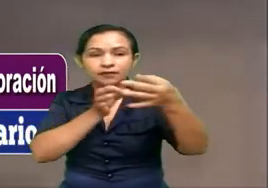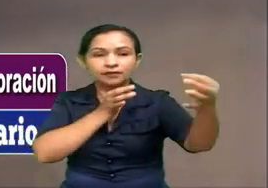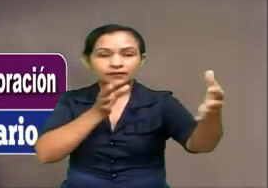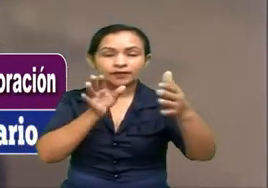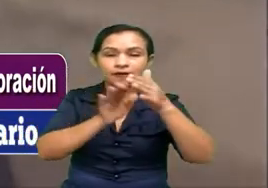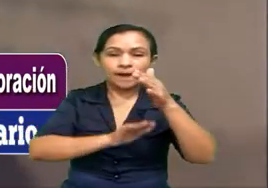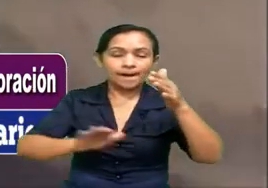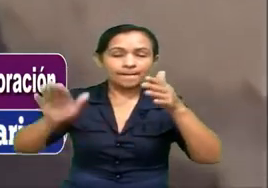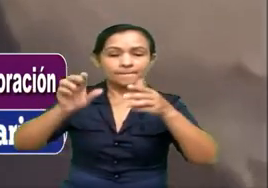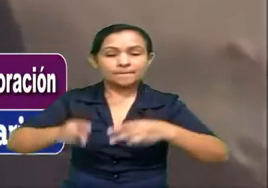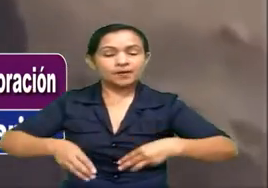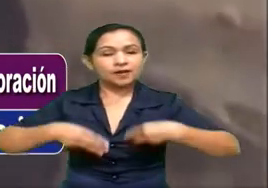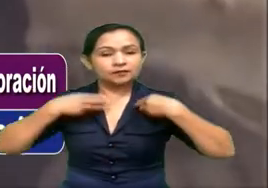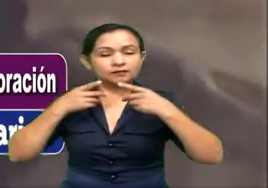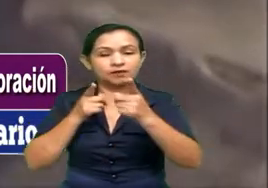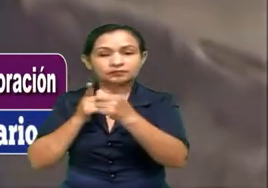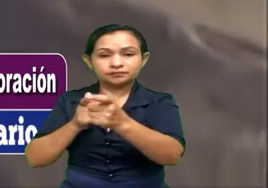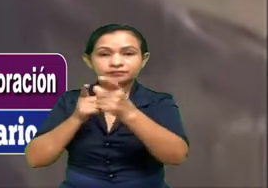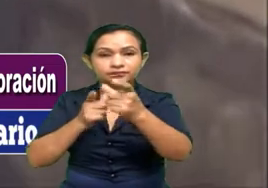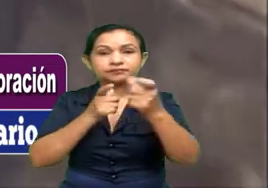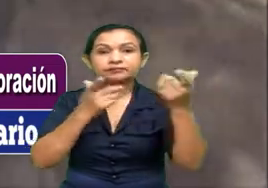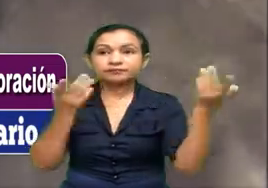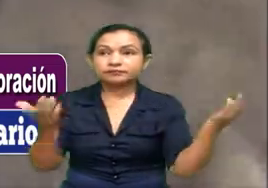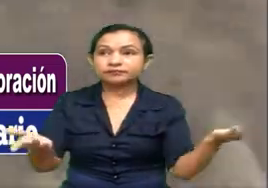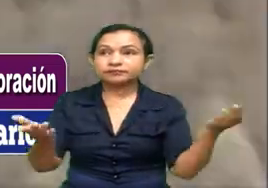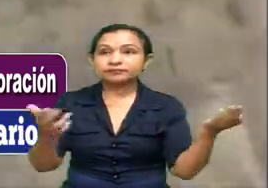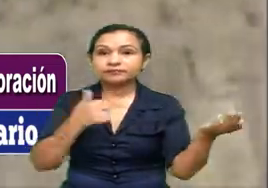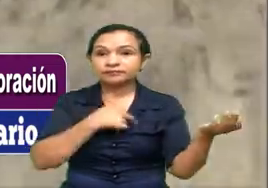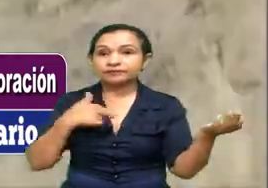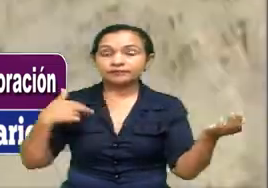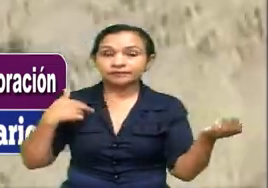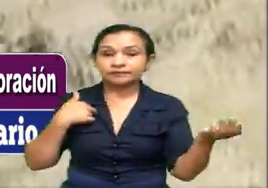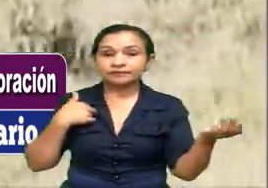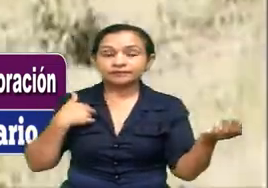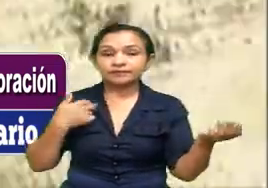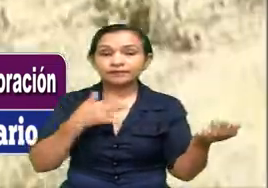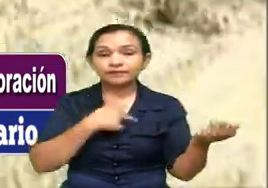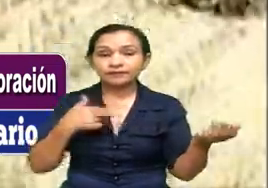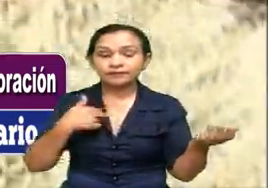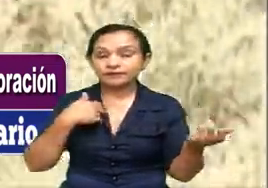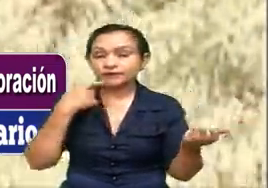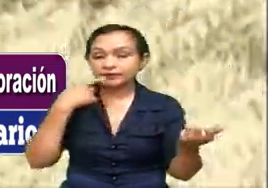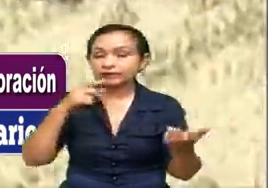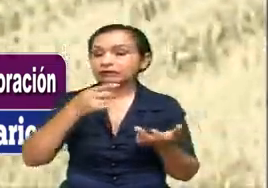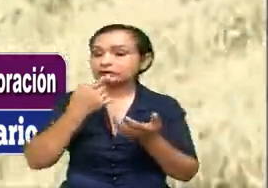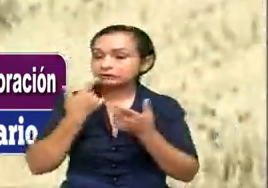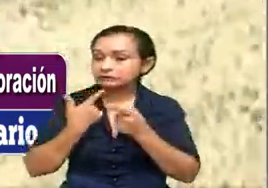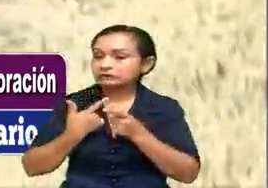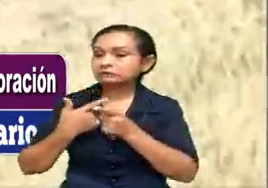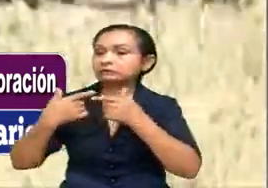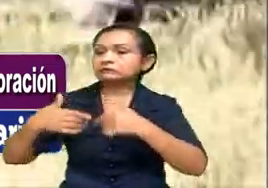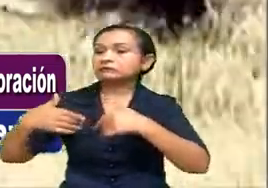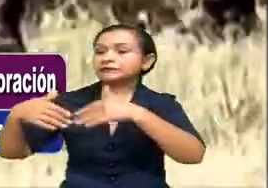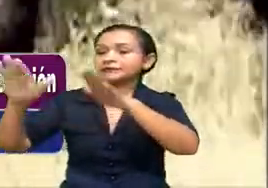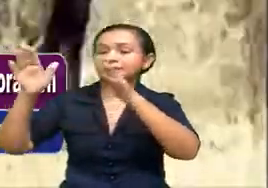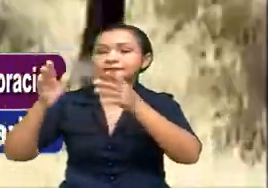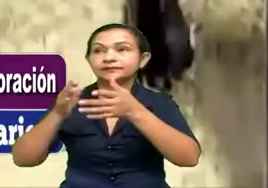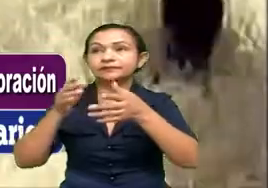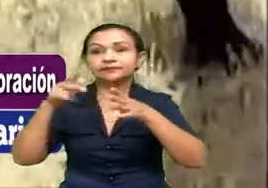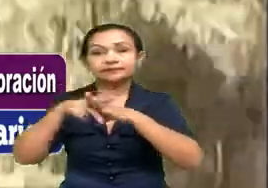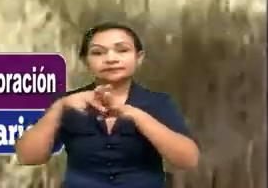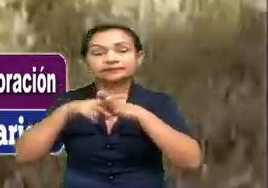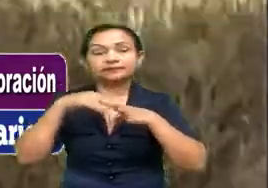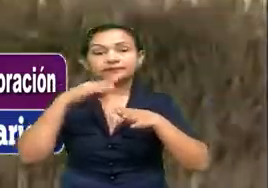más modernas de ese tiempo. Y aún así los hicimos morder el polvo. Por eso San Jacinto es